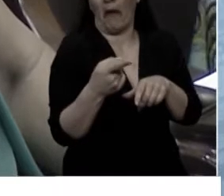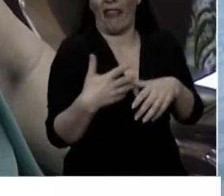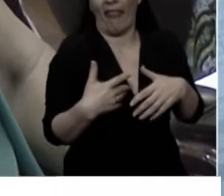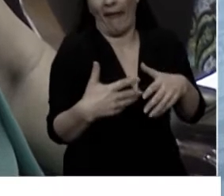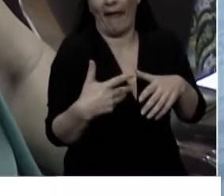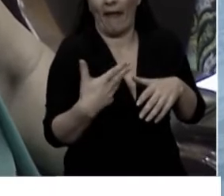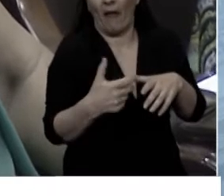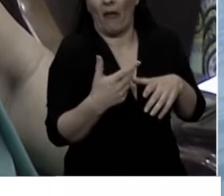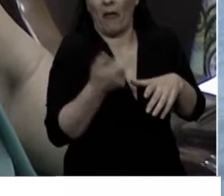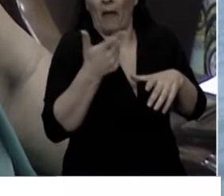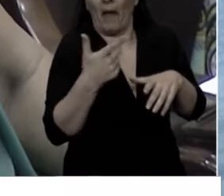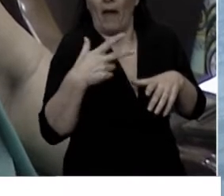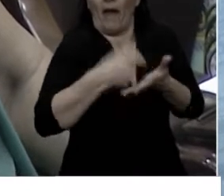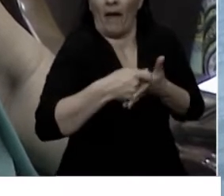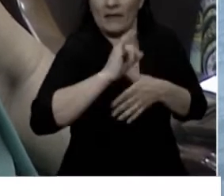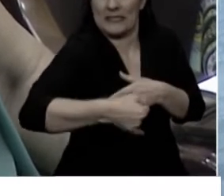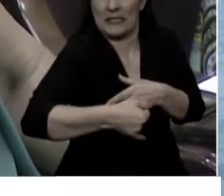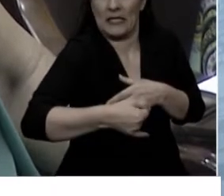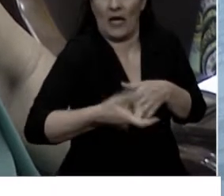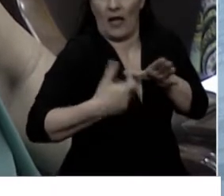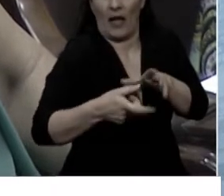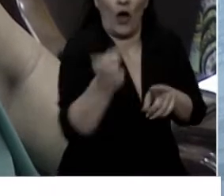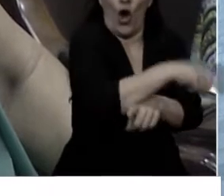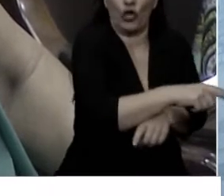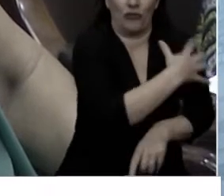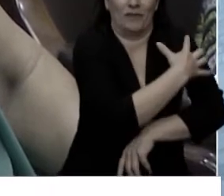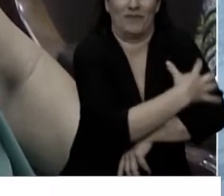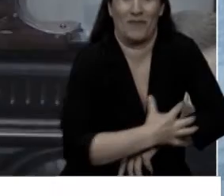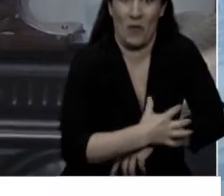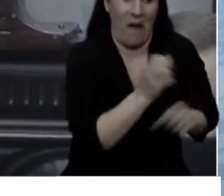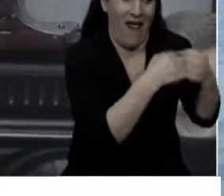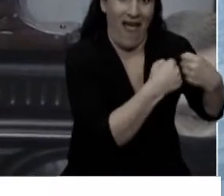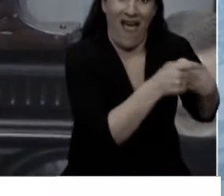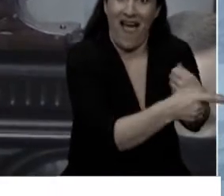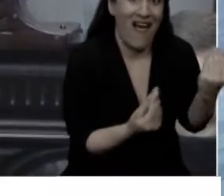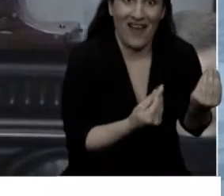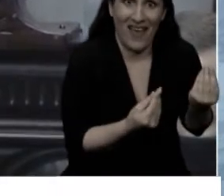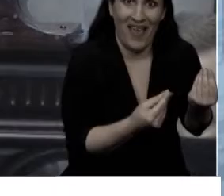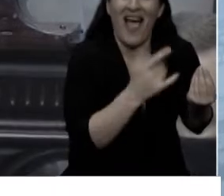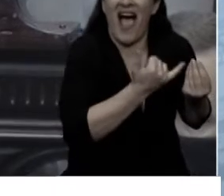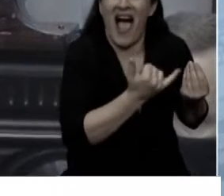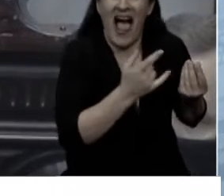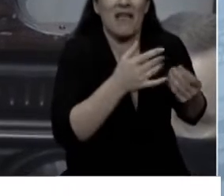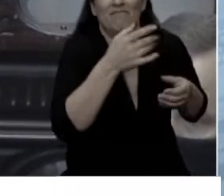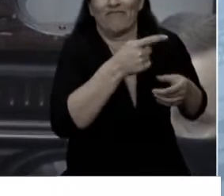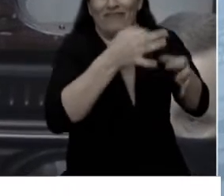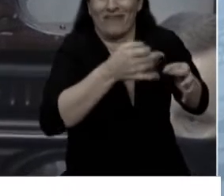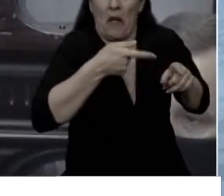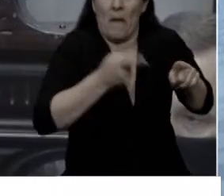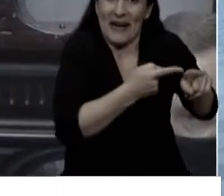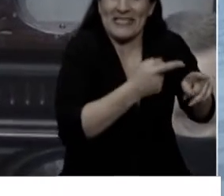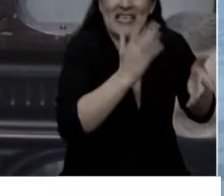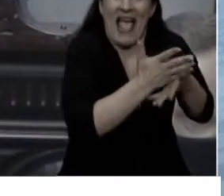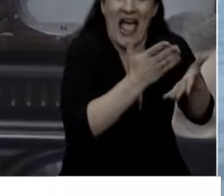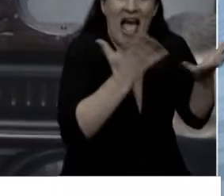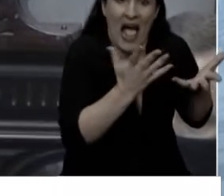interrupción segura y las pobres, aquellas que en la clandestinidad no solamente son perseguidas por la justicia, sino